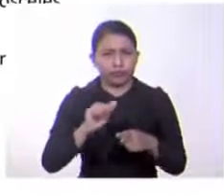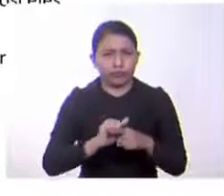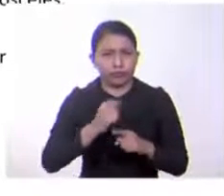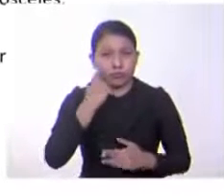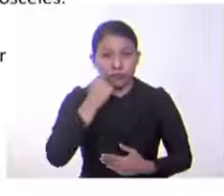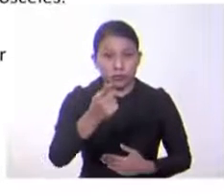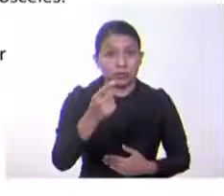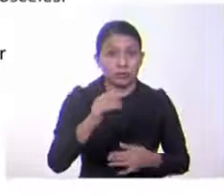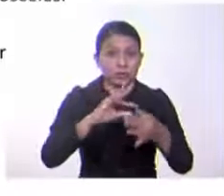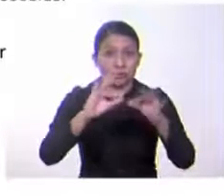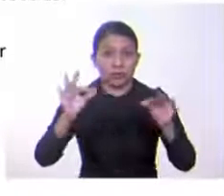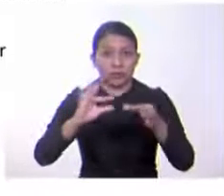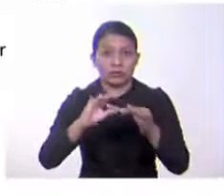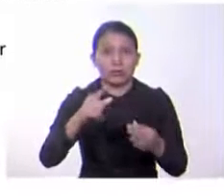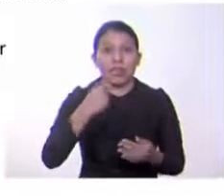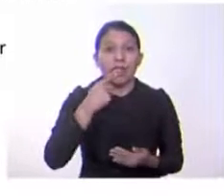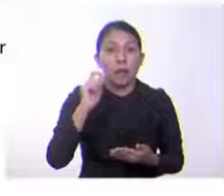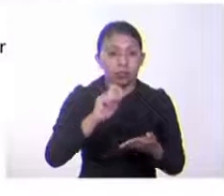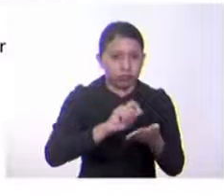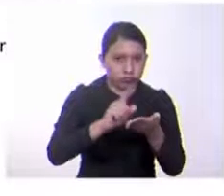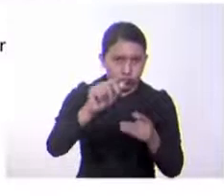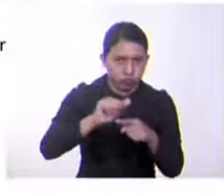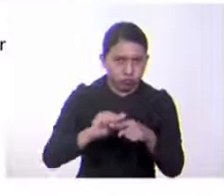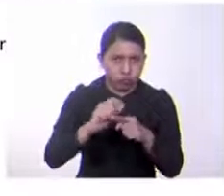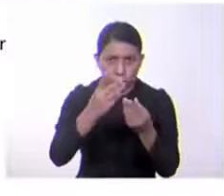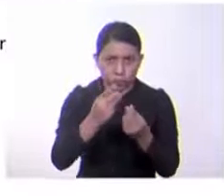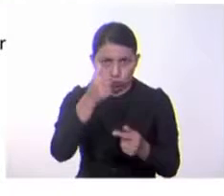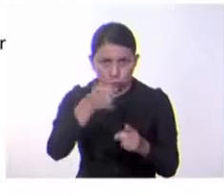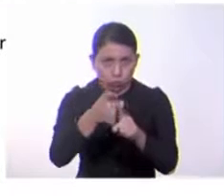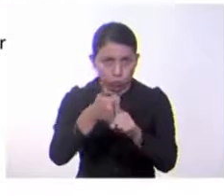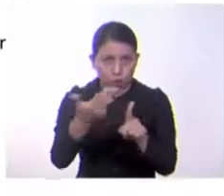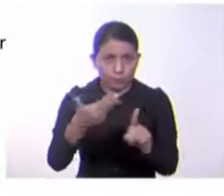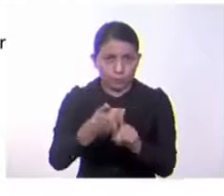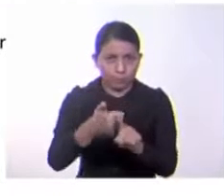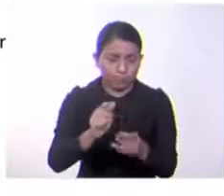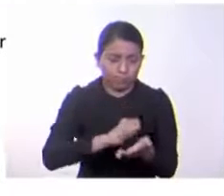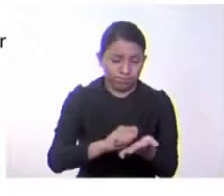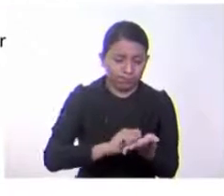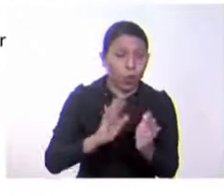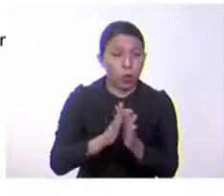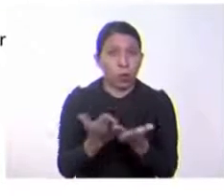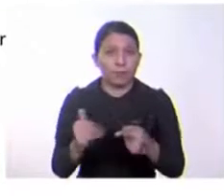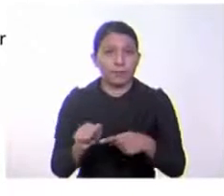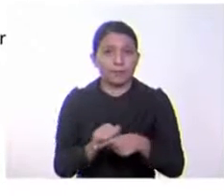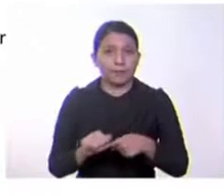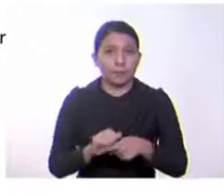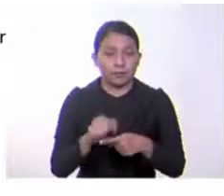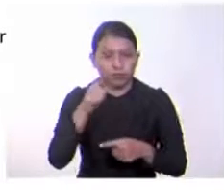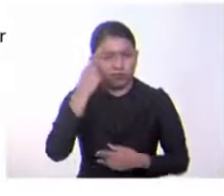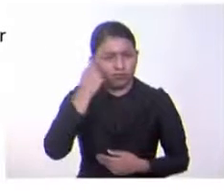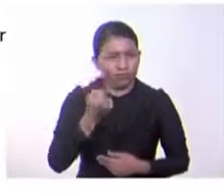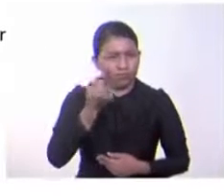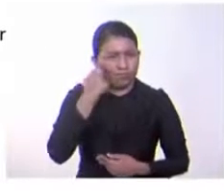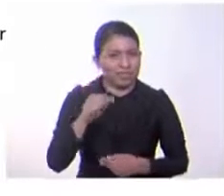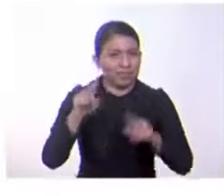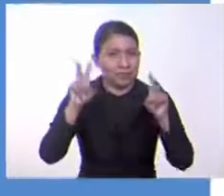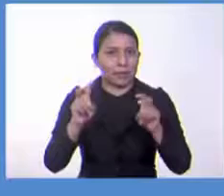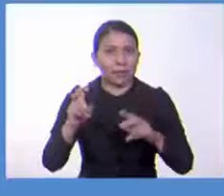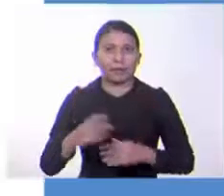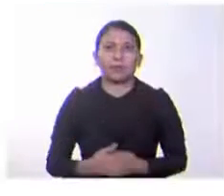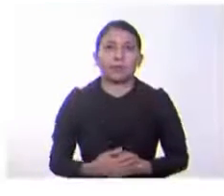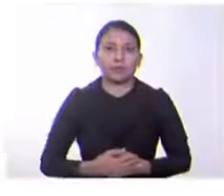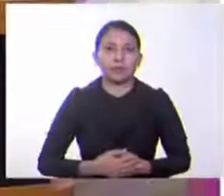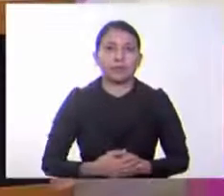que están en el lapicito y también practicar los que están en el cuaderno de ejercicio para comprender mejor esta temática.